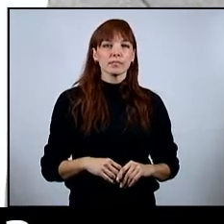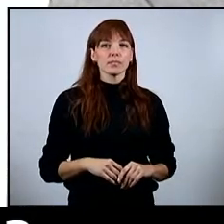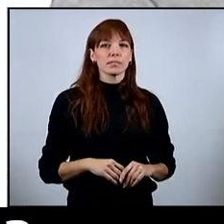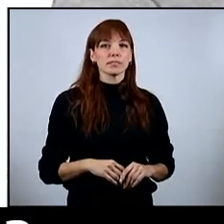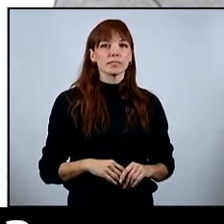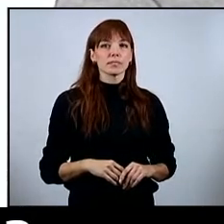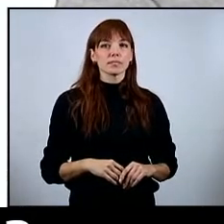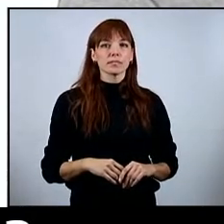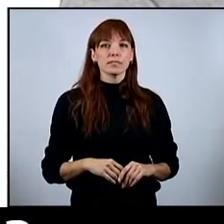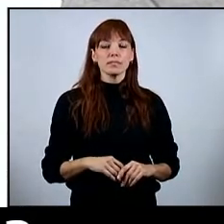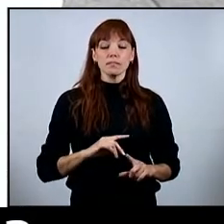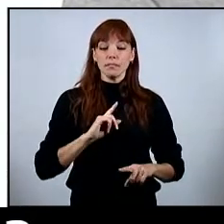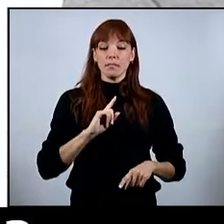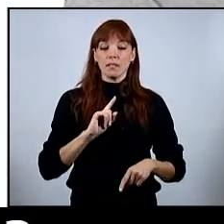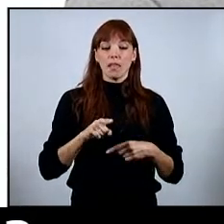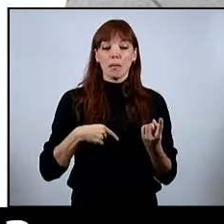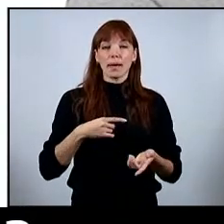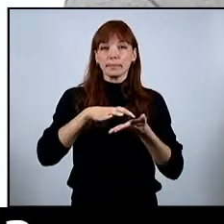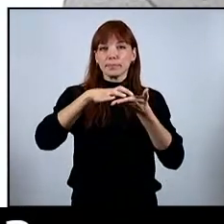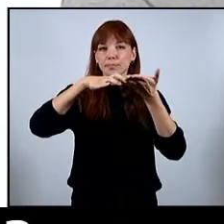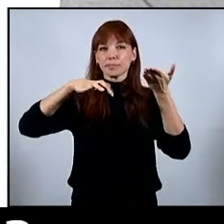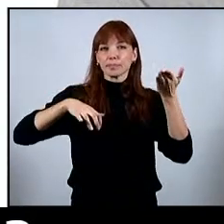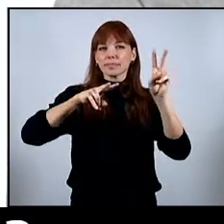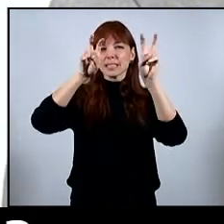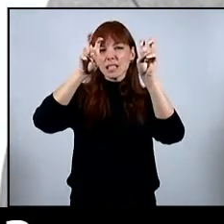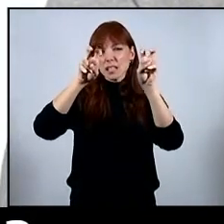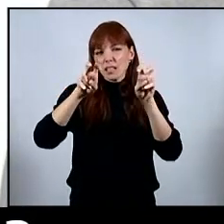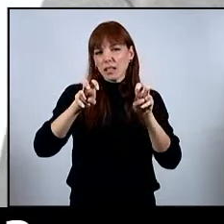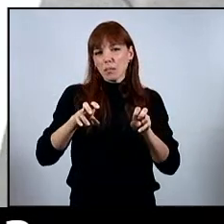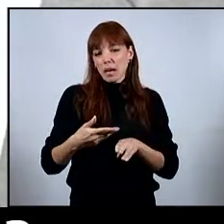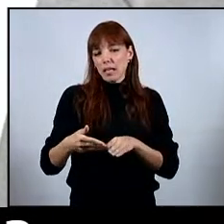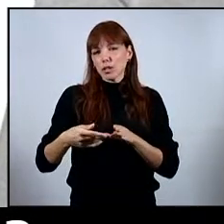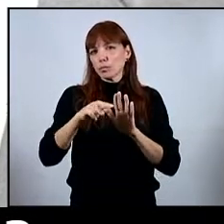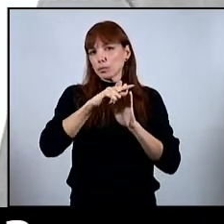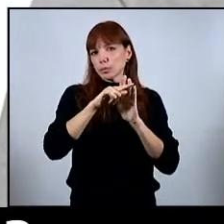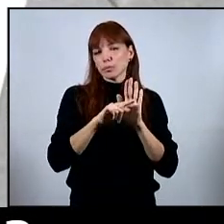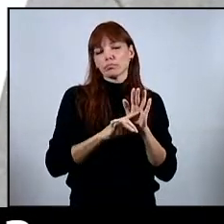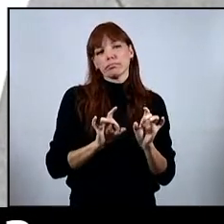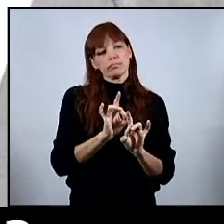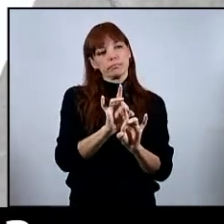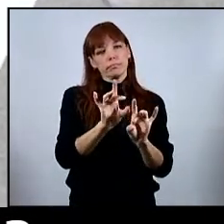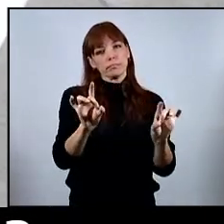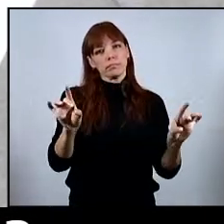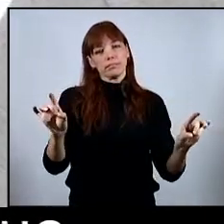Os pasaremos la reseña también del resto de asuntos que hemos tratado en